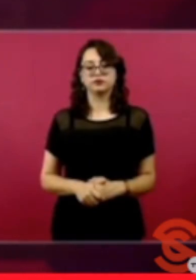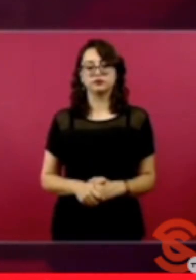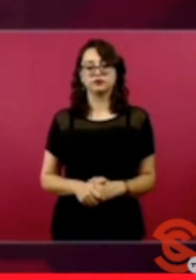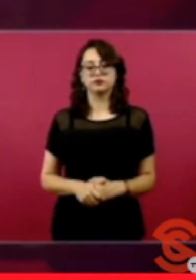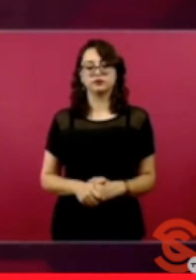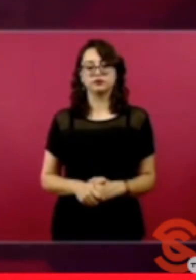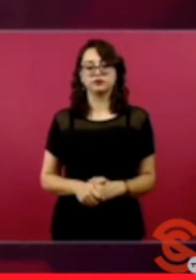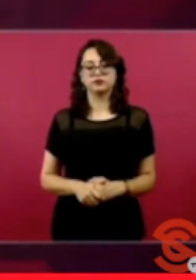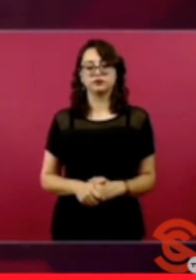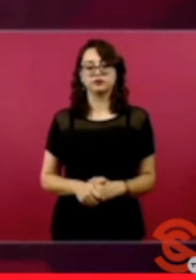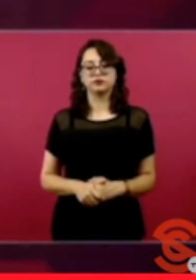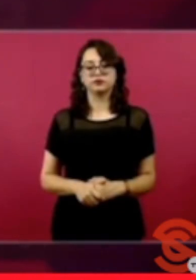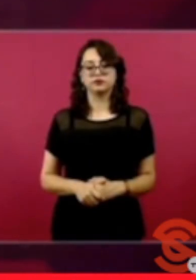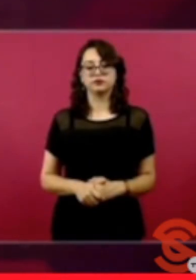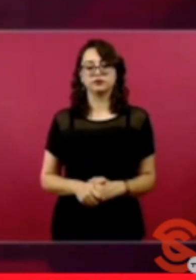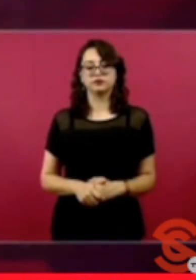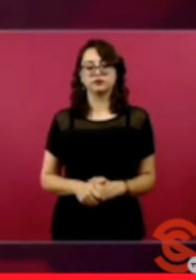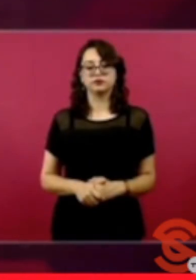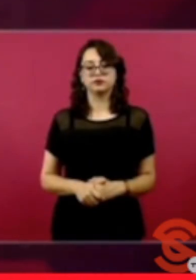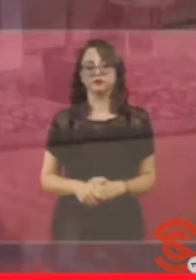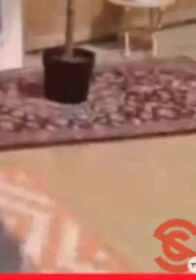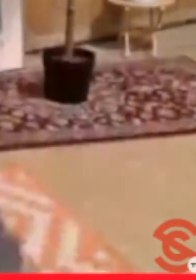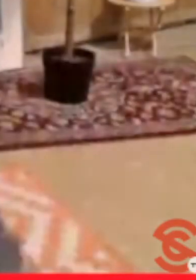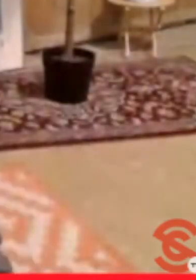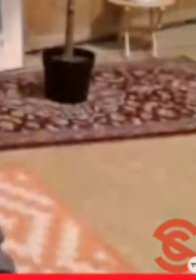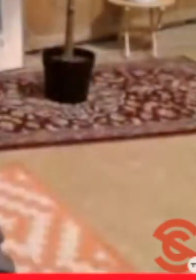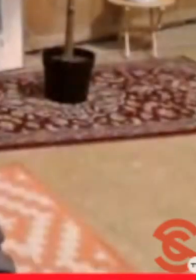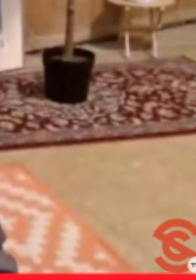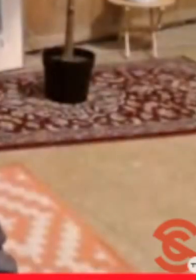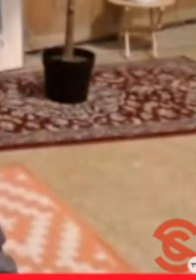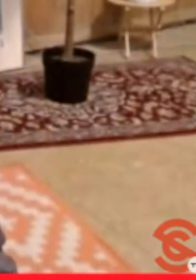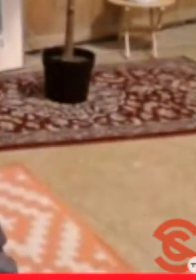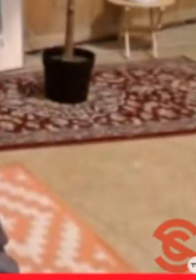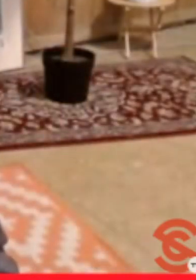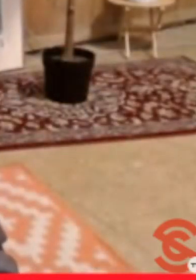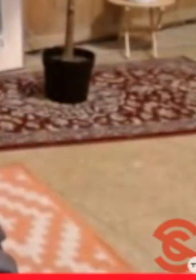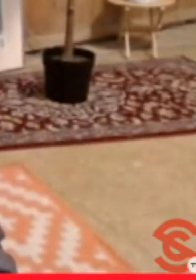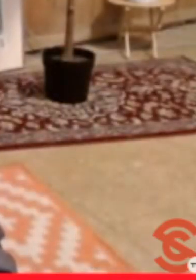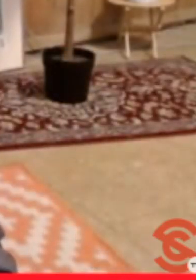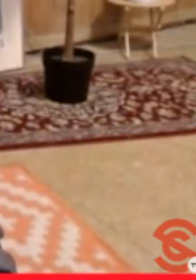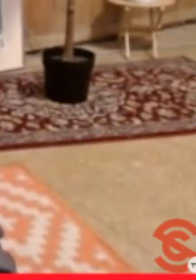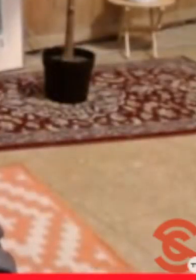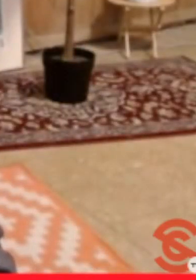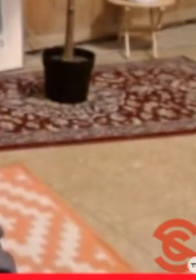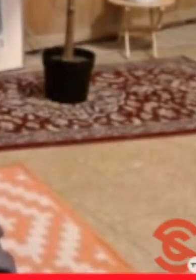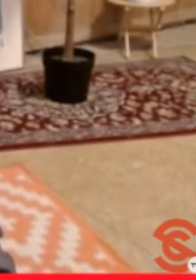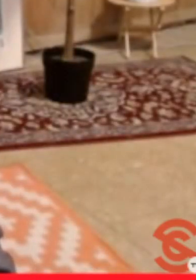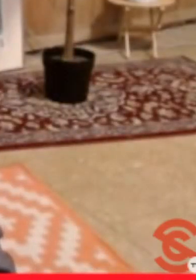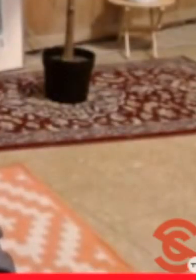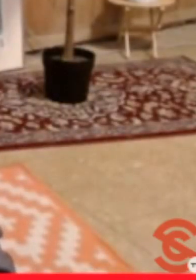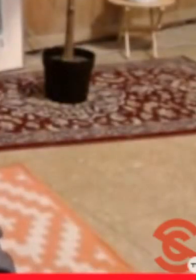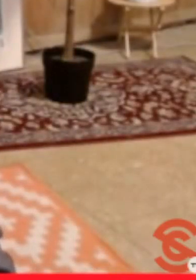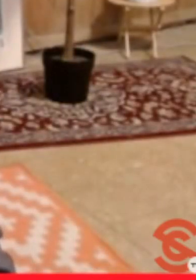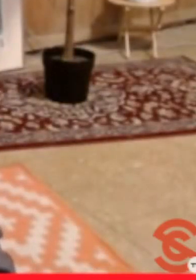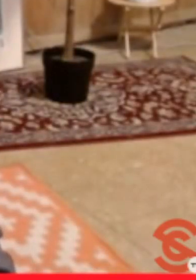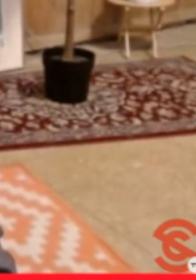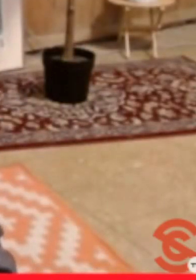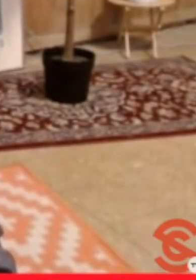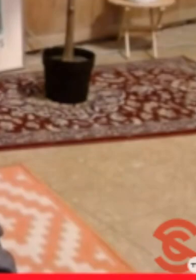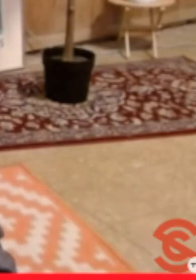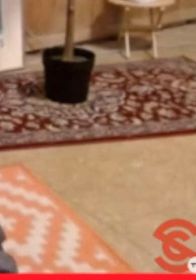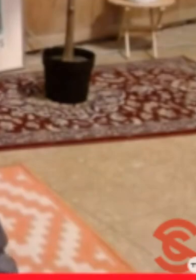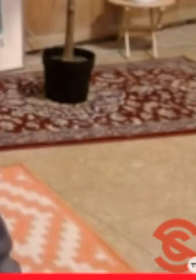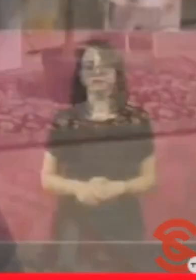en algún momento, ¿no? Y que bueno, pues uno dice, oh, ok. Y mientras esto ocurría, la compañera Marta Obeso